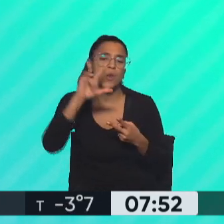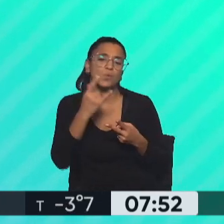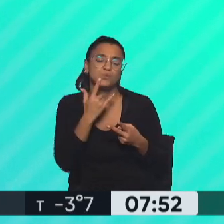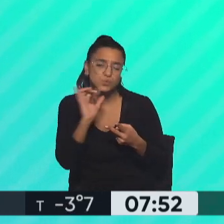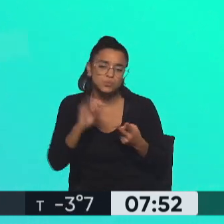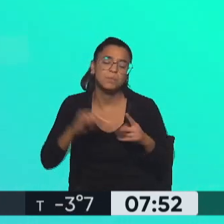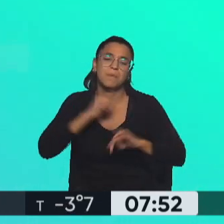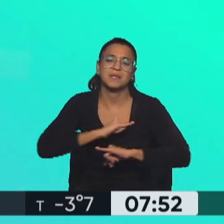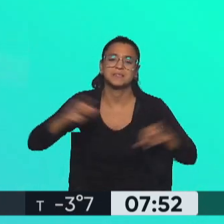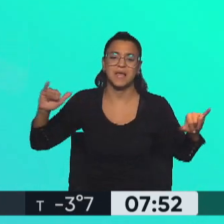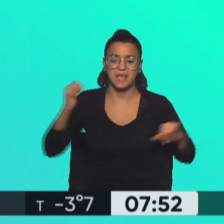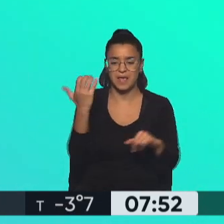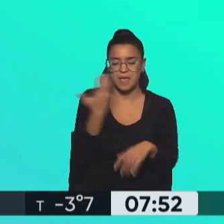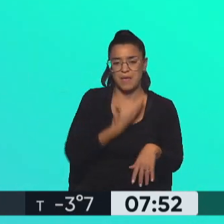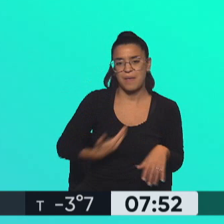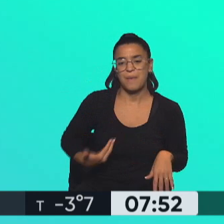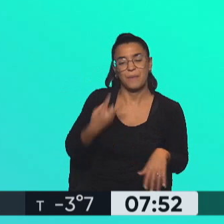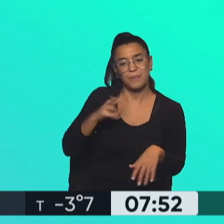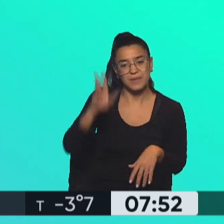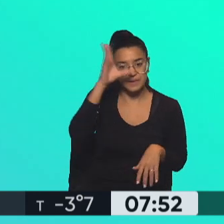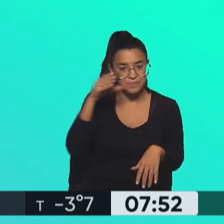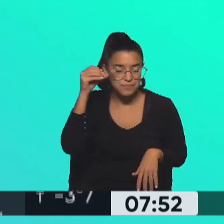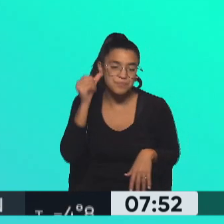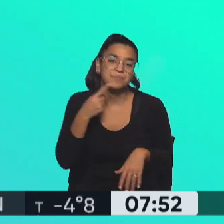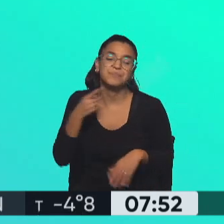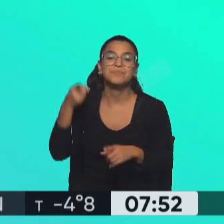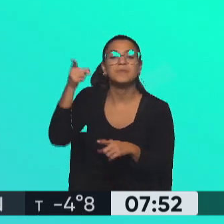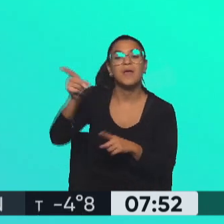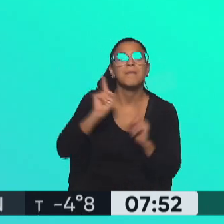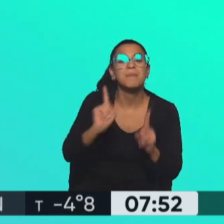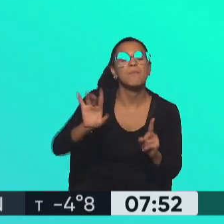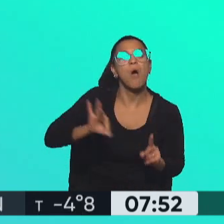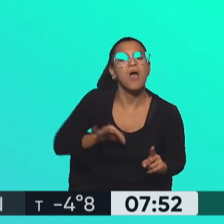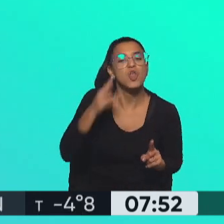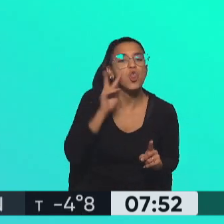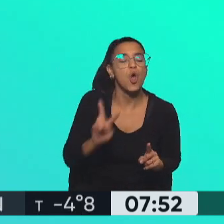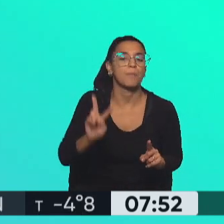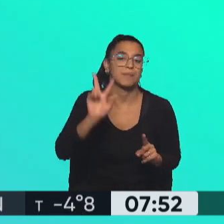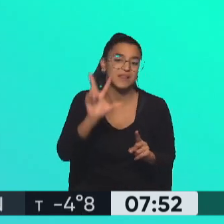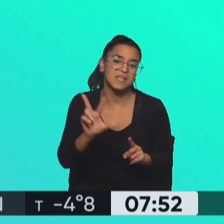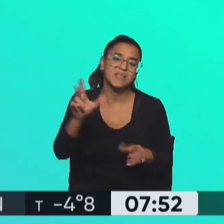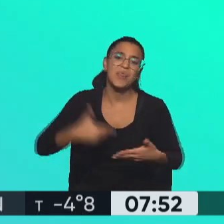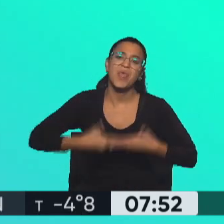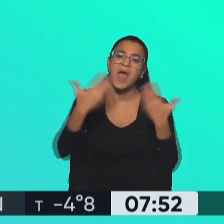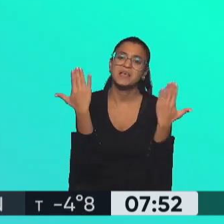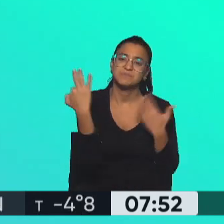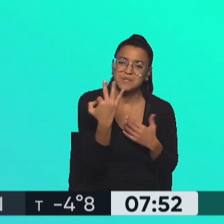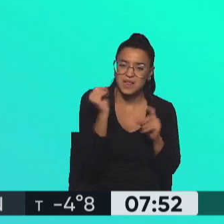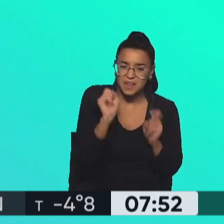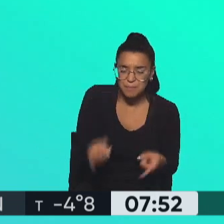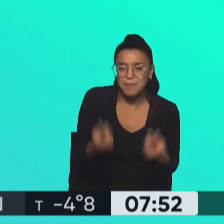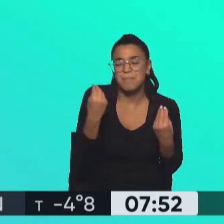de la vicepresidenta cristina fernández de kirchner haciendo referencia al año 2003 en un día además muy especial también para